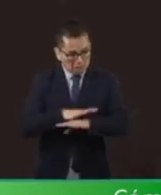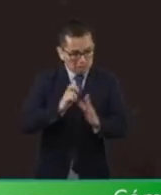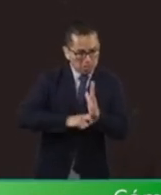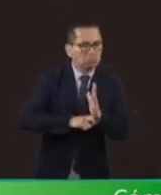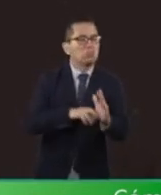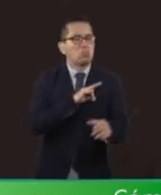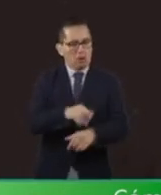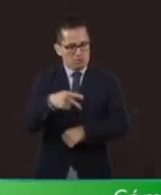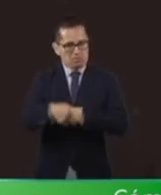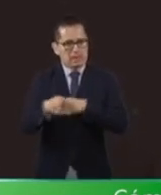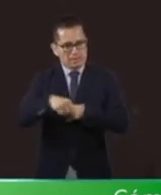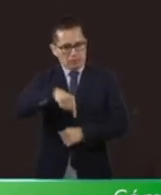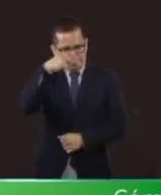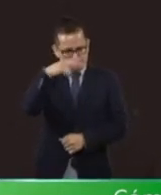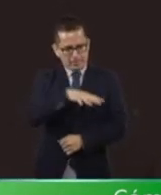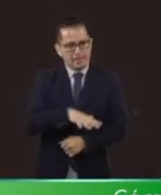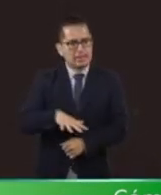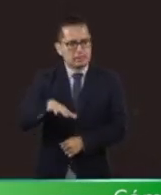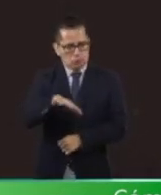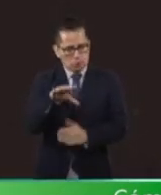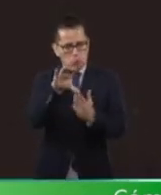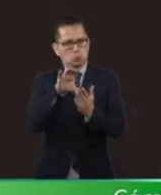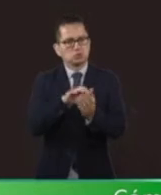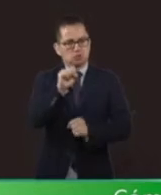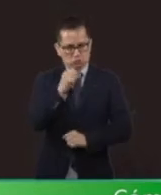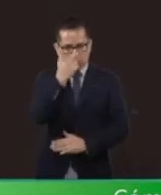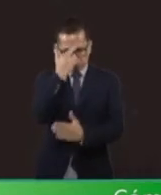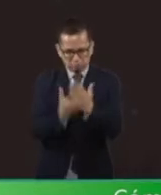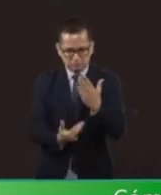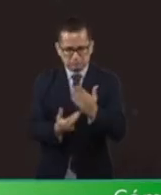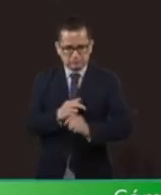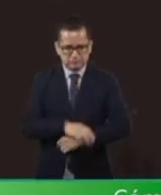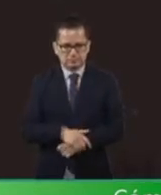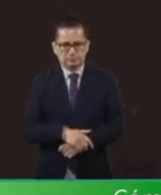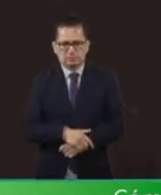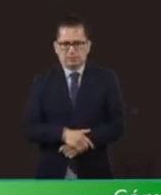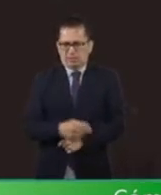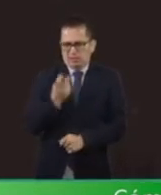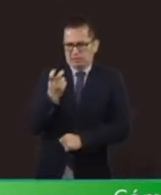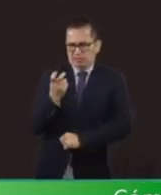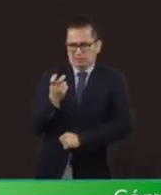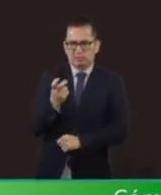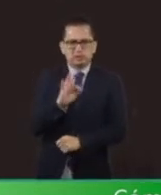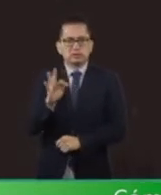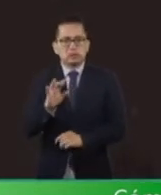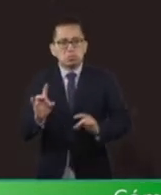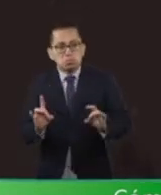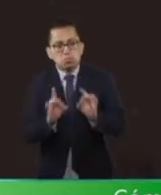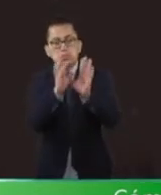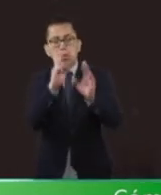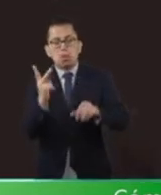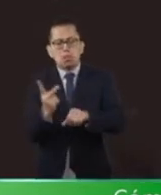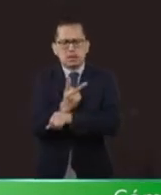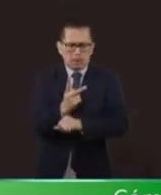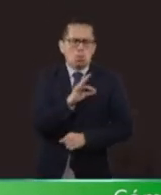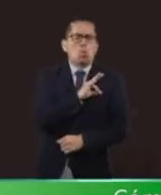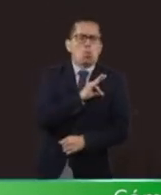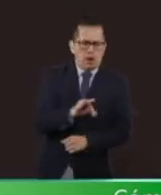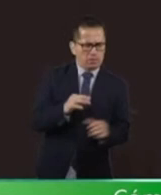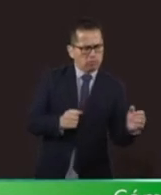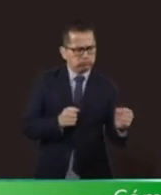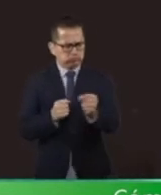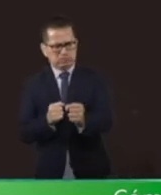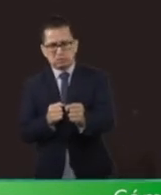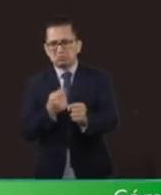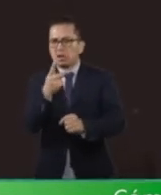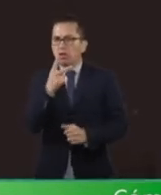constitucional. Lo que debería ser una excepción se ha convertido en regla. La militarización